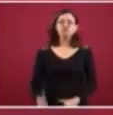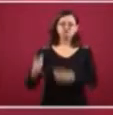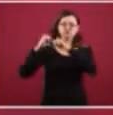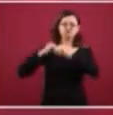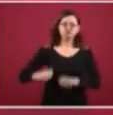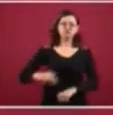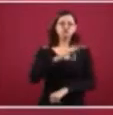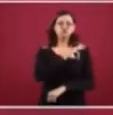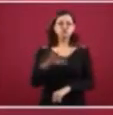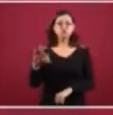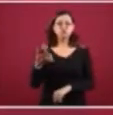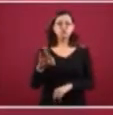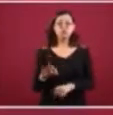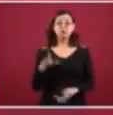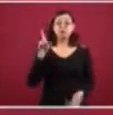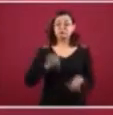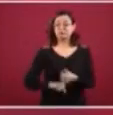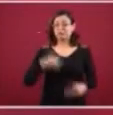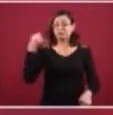un asunto de fondo.